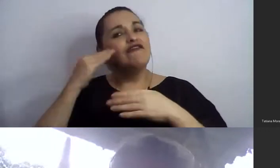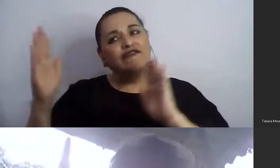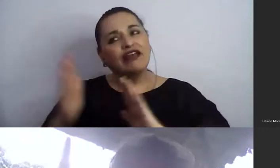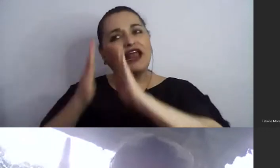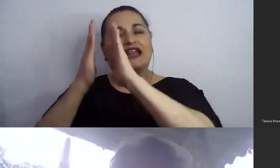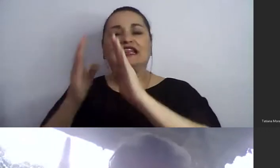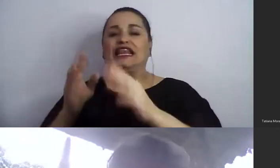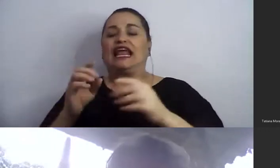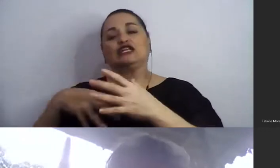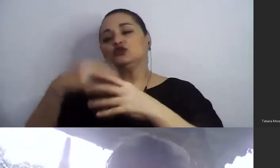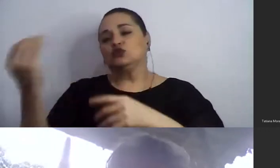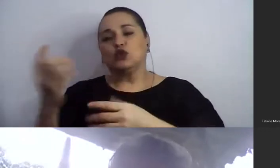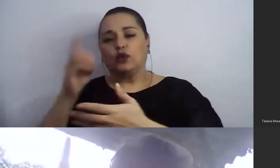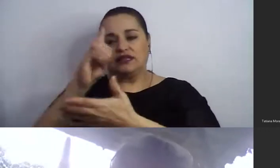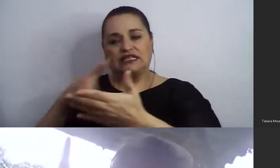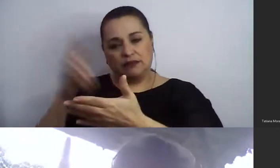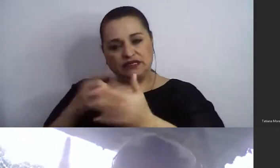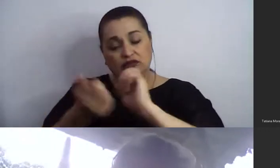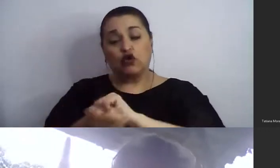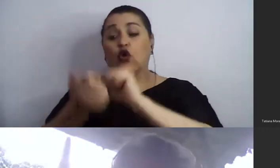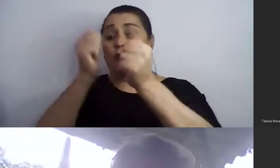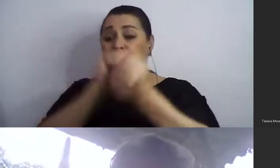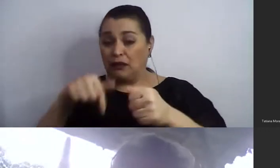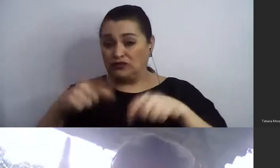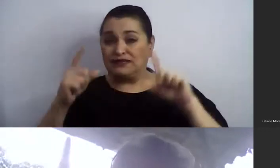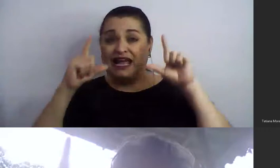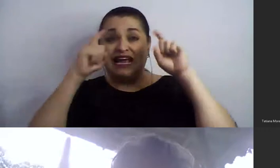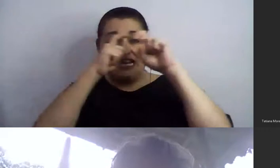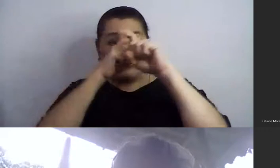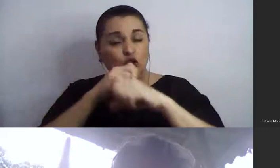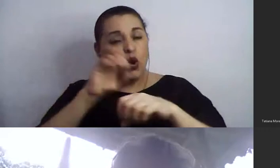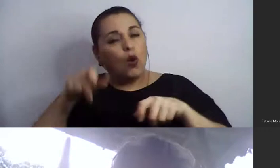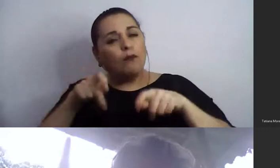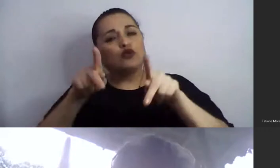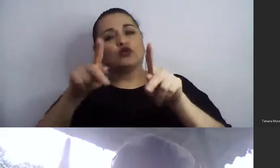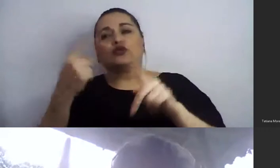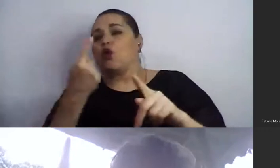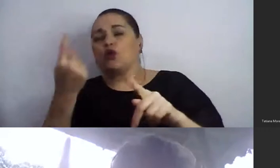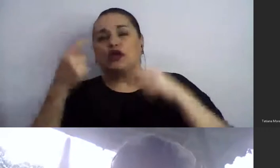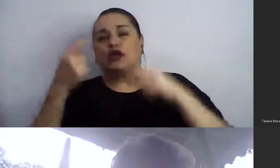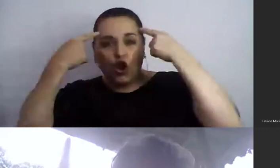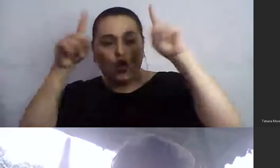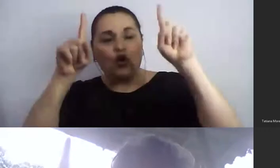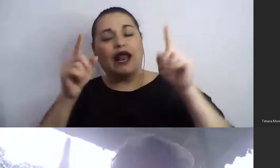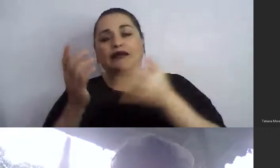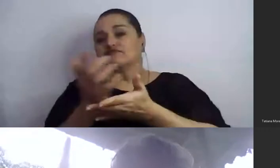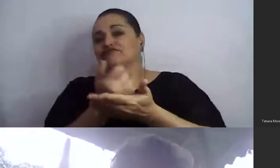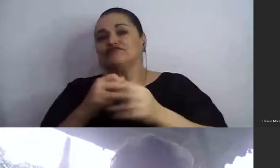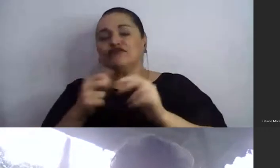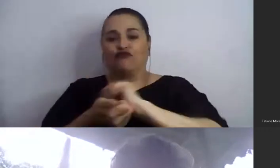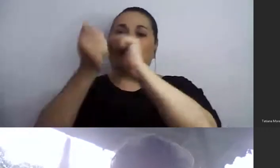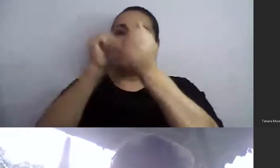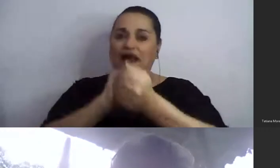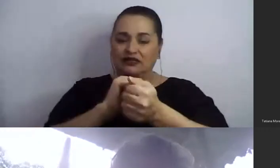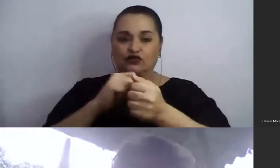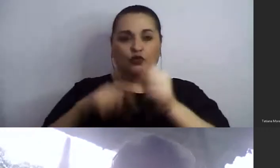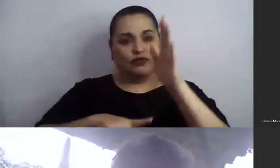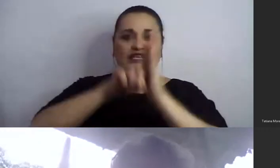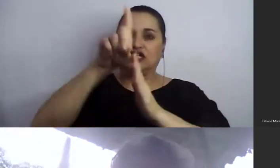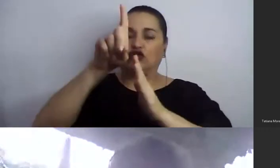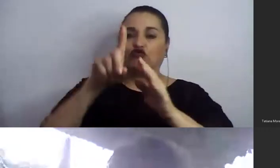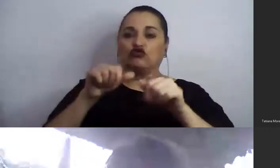discriminación convirtamos esta crisis en una oportunidad única para lograr una mejor recuperación basada en un desarrollo